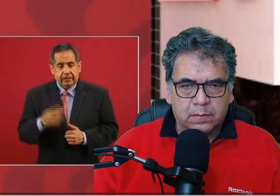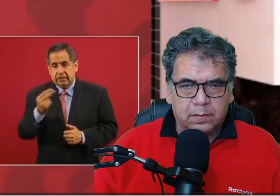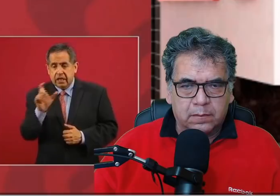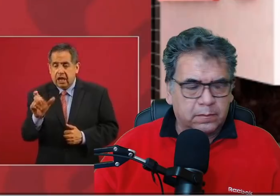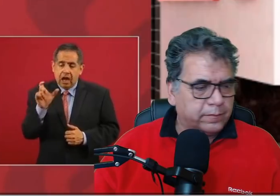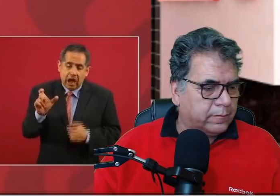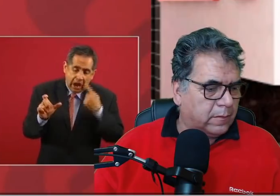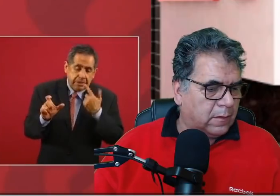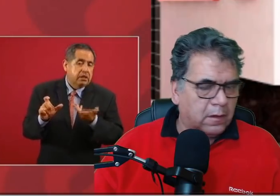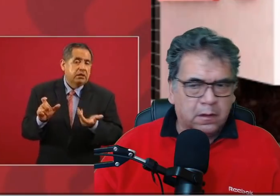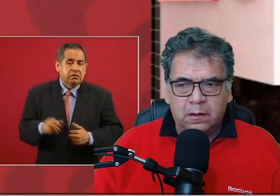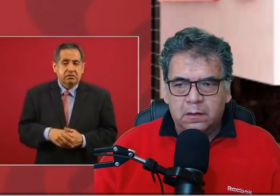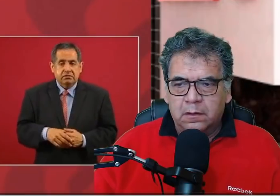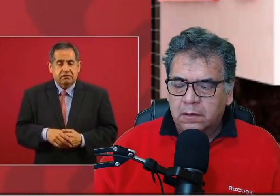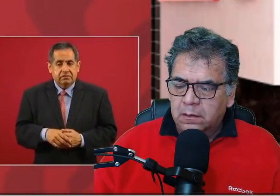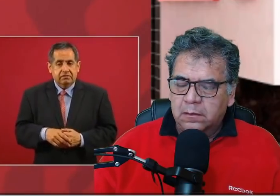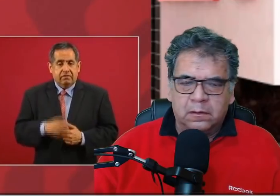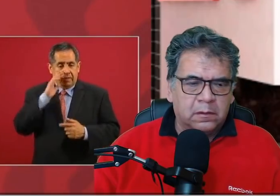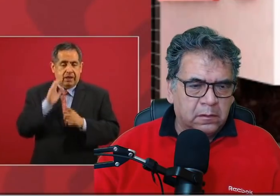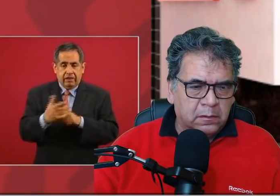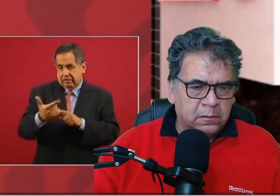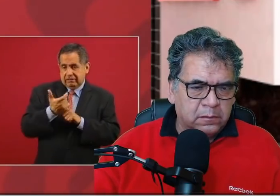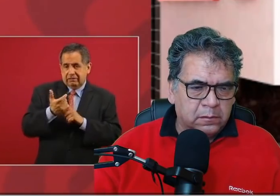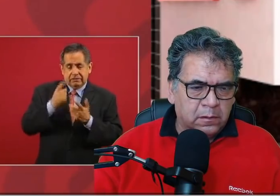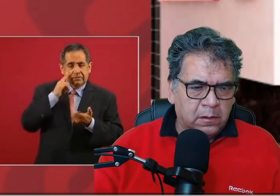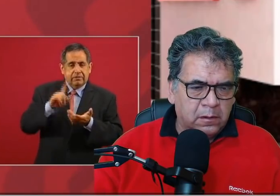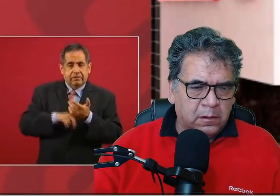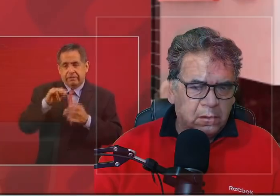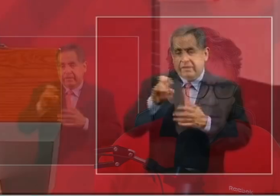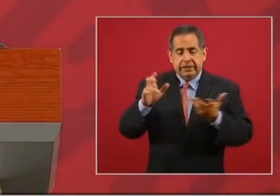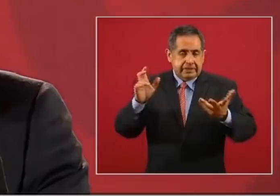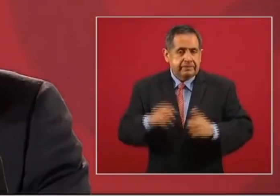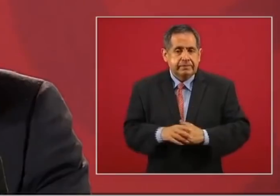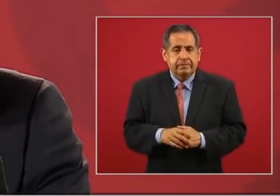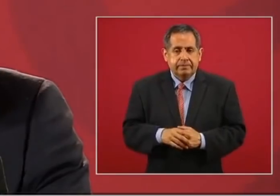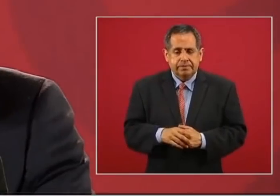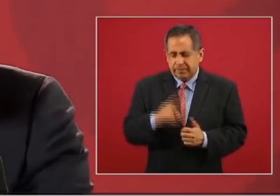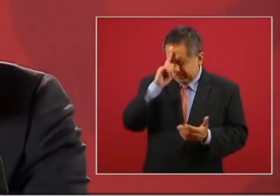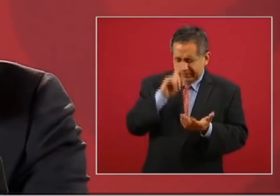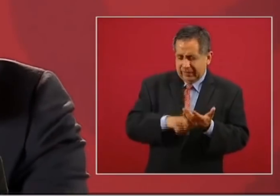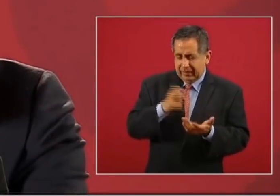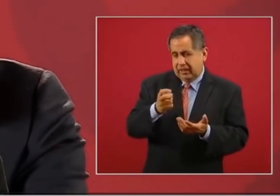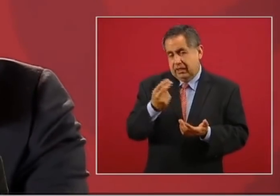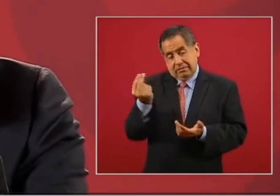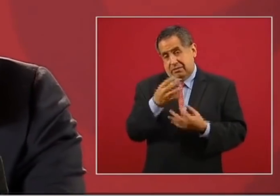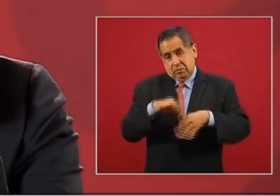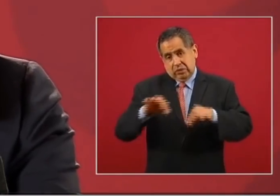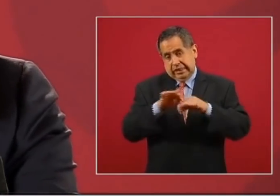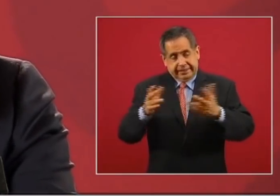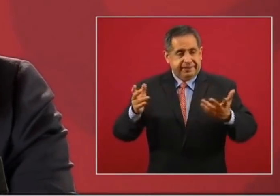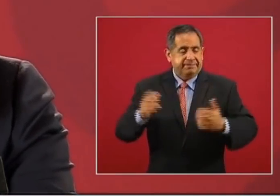identificarse y presentar la credencial de elector. Creo que es básico,